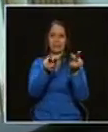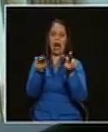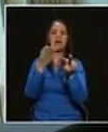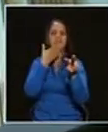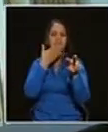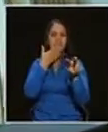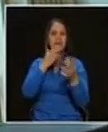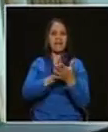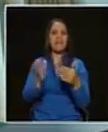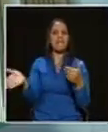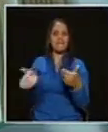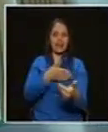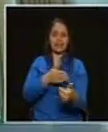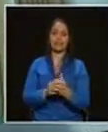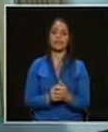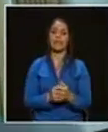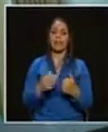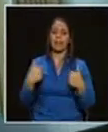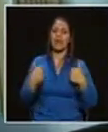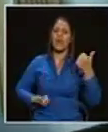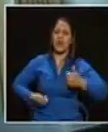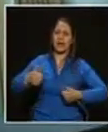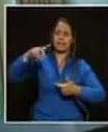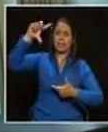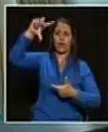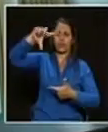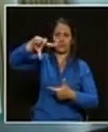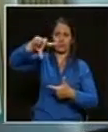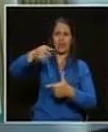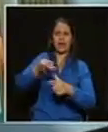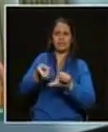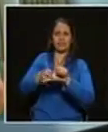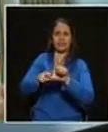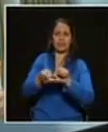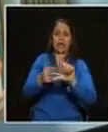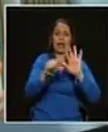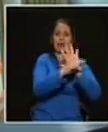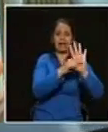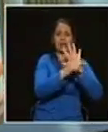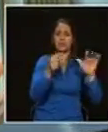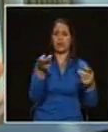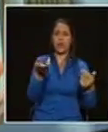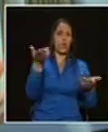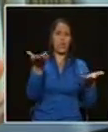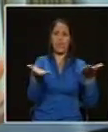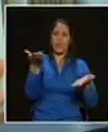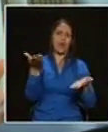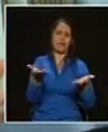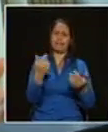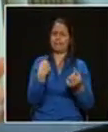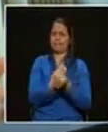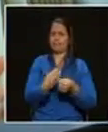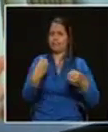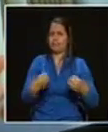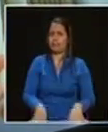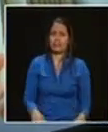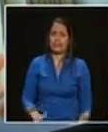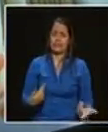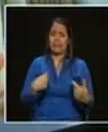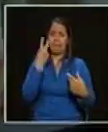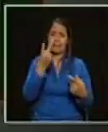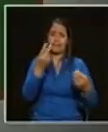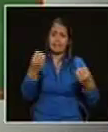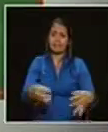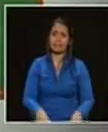si ponemos el recuadro o ponemos el texto, ellos pierden inmediatamente la información visual